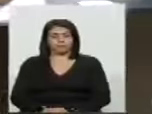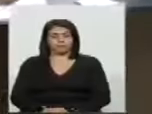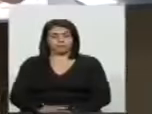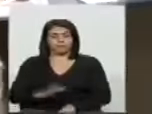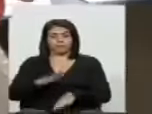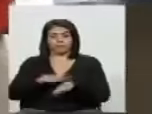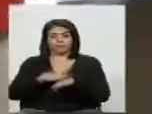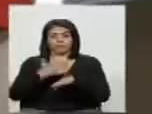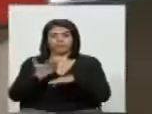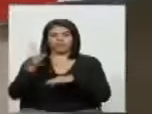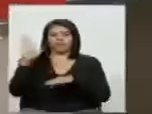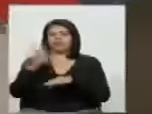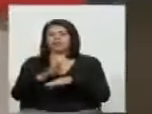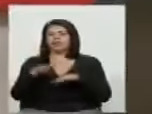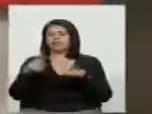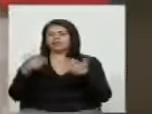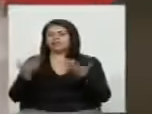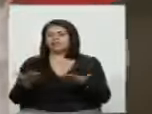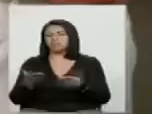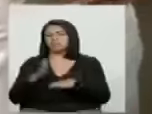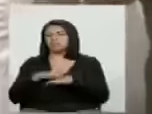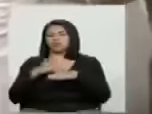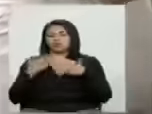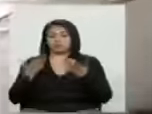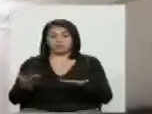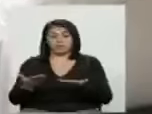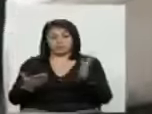¿Por qué tienen que venir? ¿A cuenta de qué?